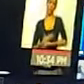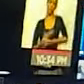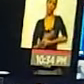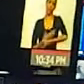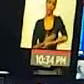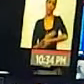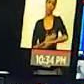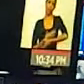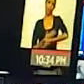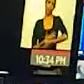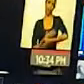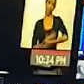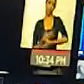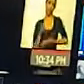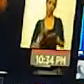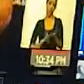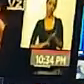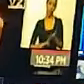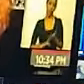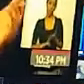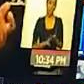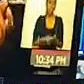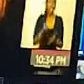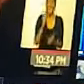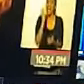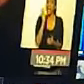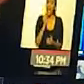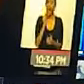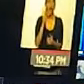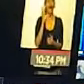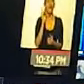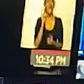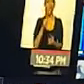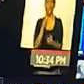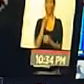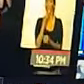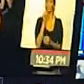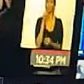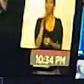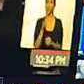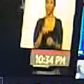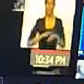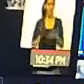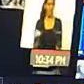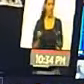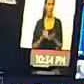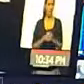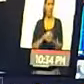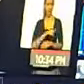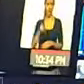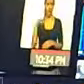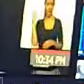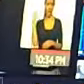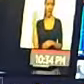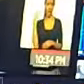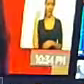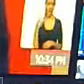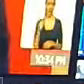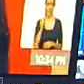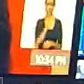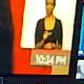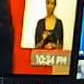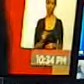acurrucando, ¿verdad? Y en algún momento va a cantar más que Pavarotti. ¿Y por qué lanzaste a Guayaba para Caracas? Es lo que no sabemos. No me lo andamos viendo